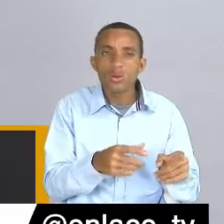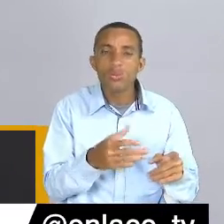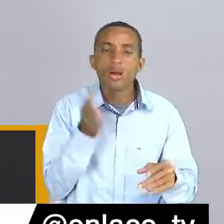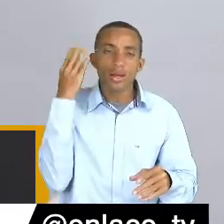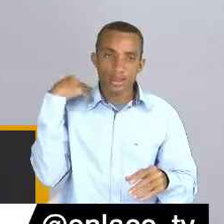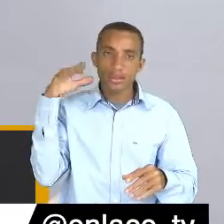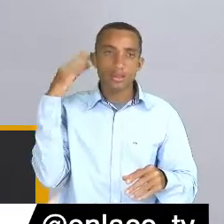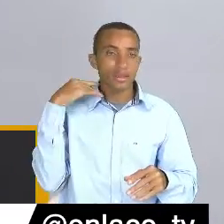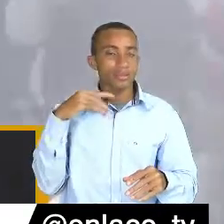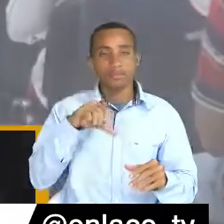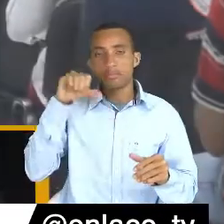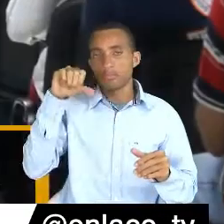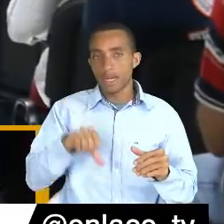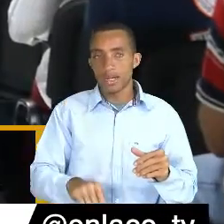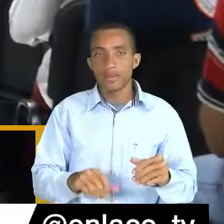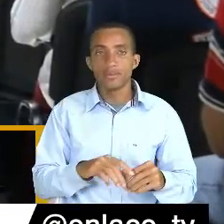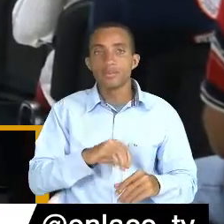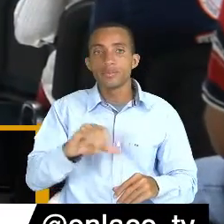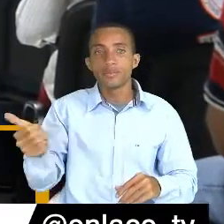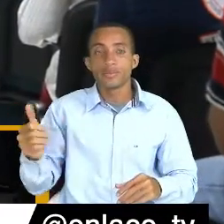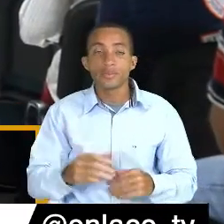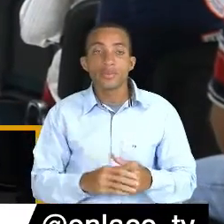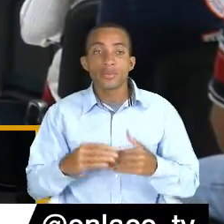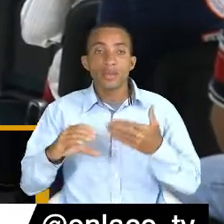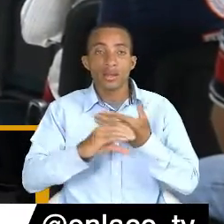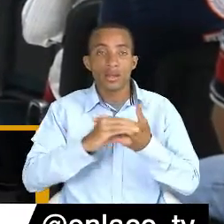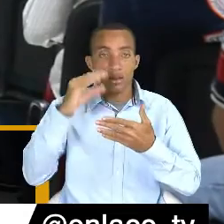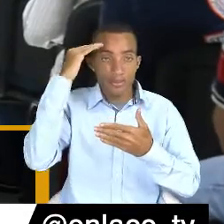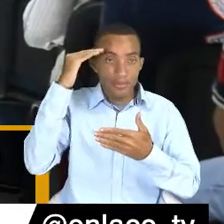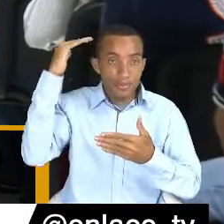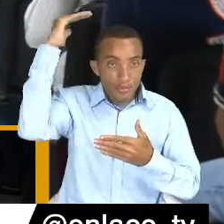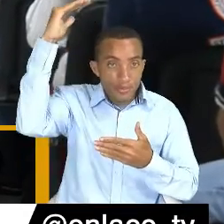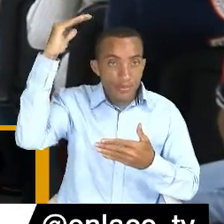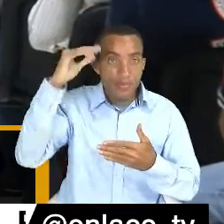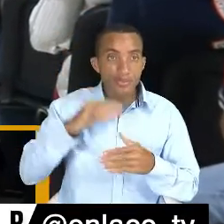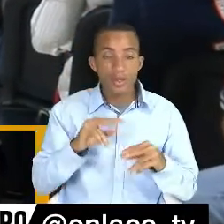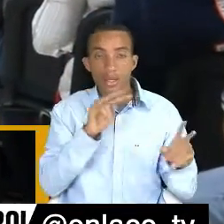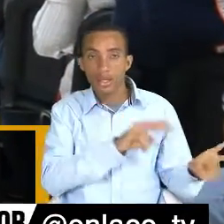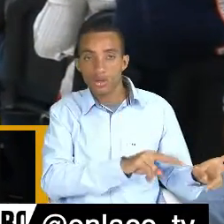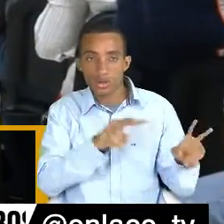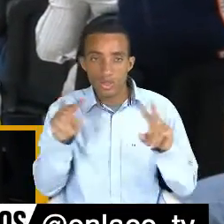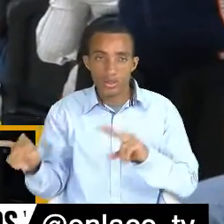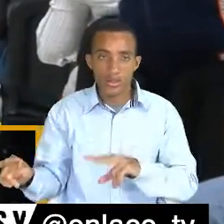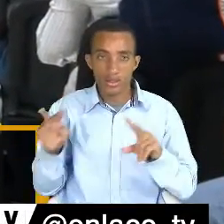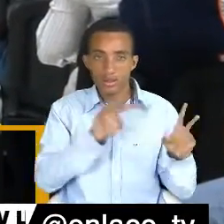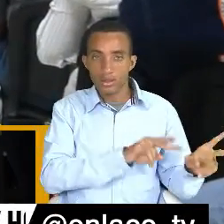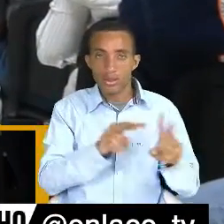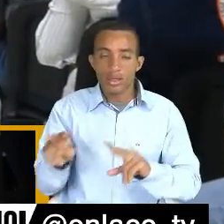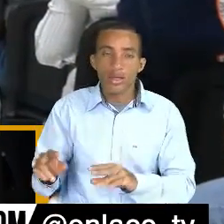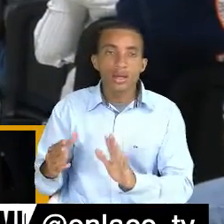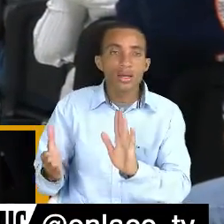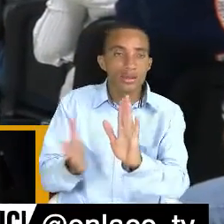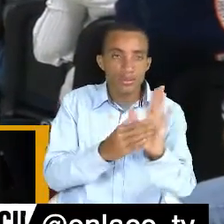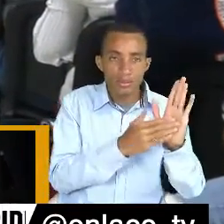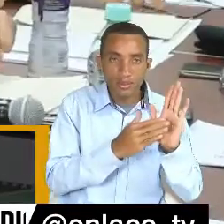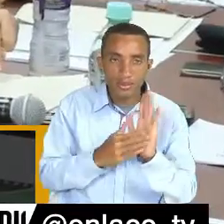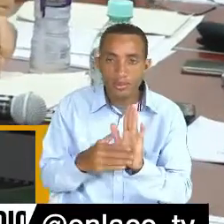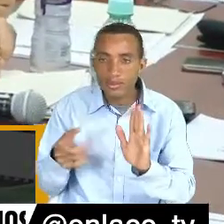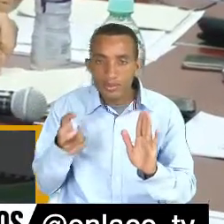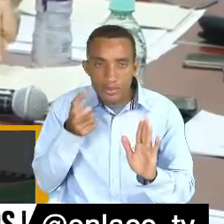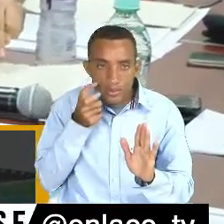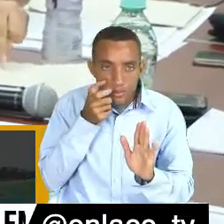irregular. A la Contraloría se le pidió que recogiese las pruebas que han presentado las comunidades y los entes de control